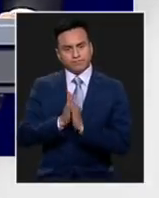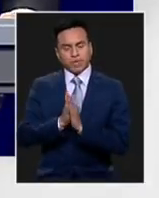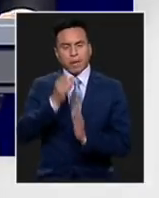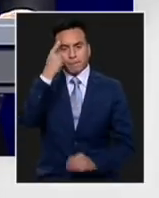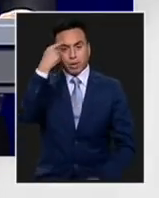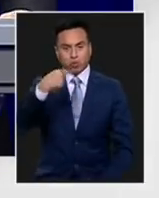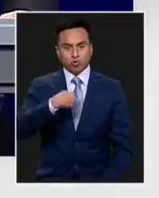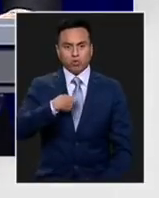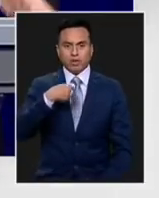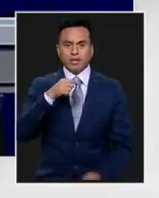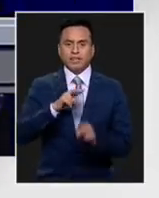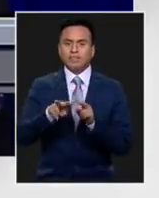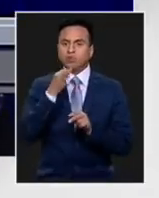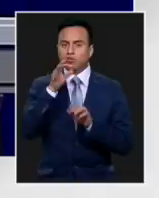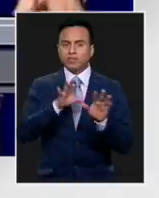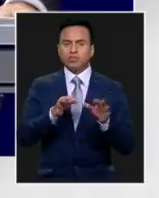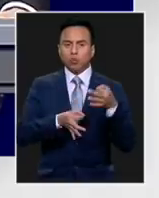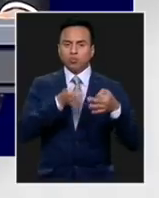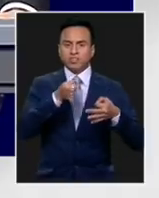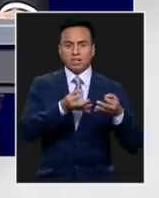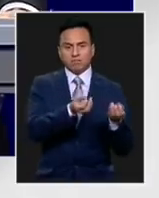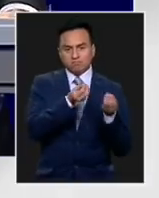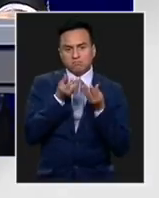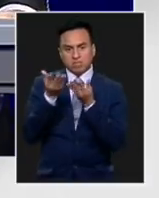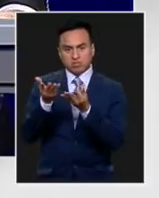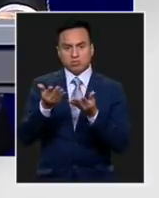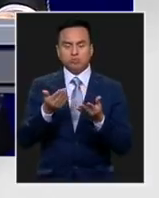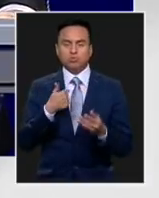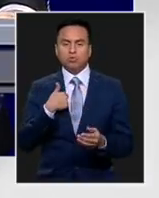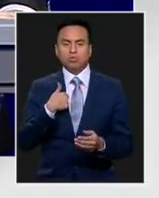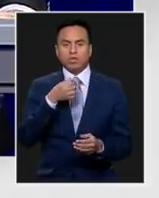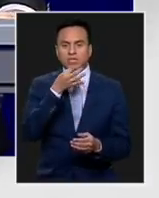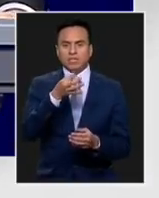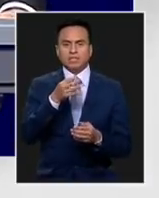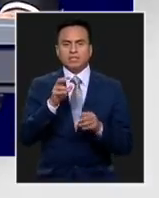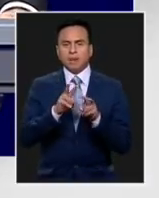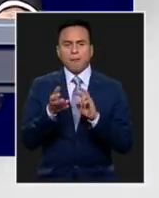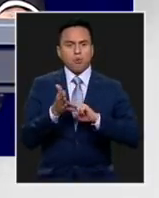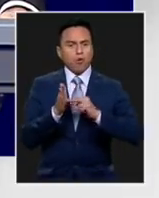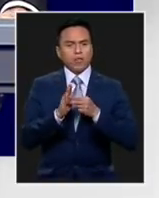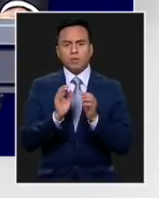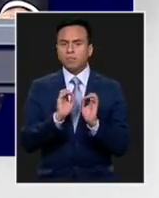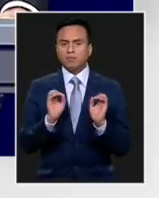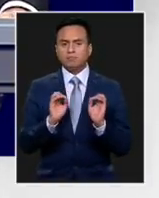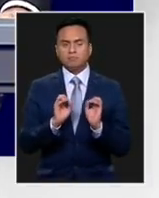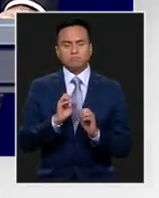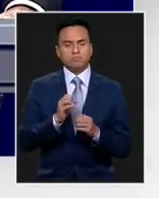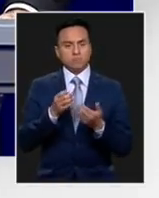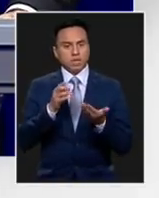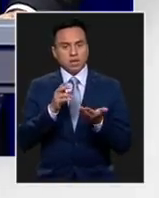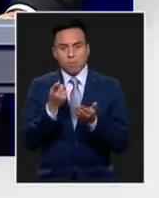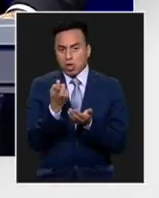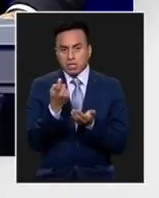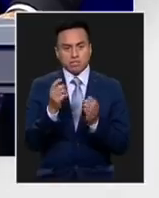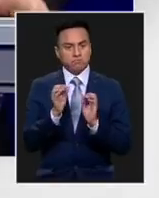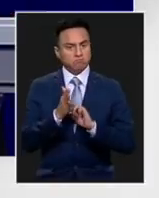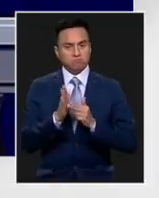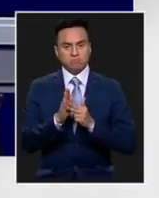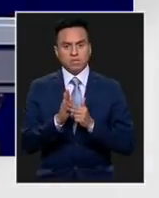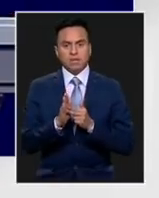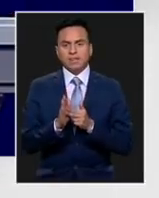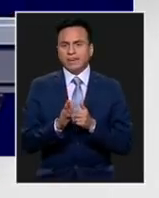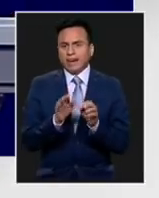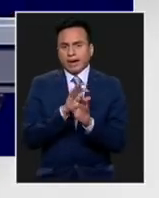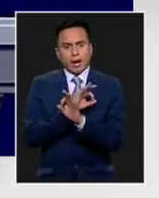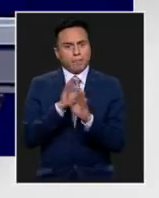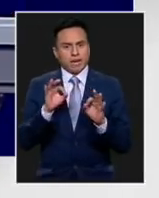pero yo he dicho cosas que ha dicho la justicia. Yo no he estado ni he tenido ningún problema, ¿no es cierto?, ni con boletas. Por lo